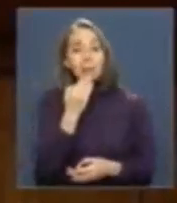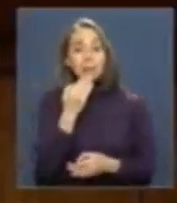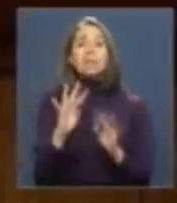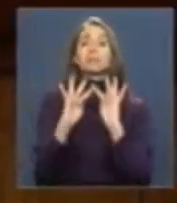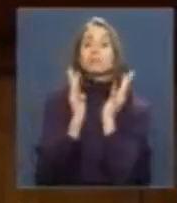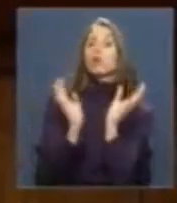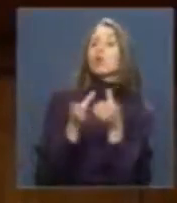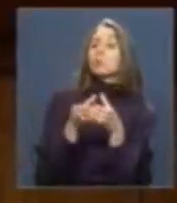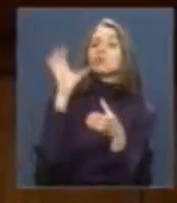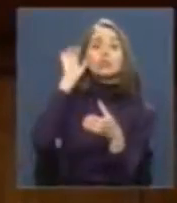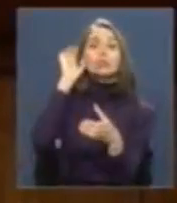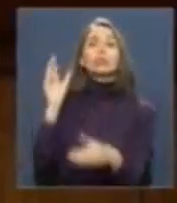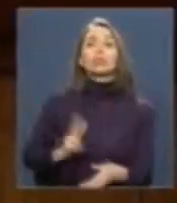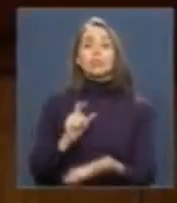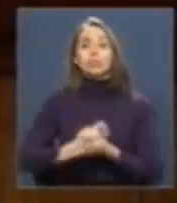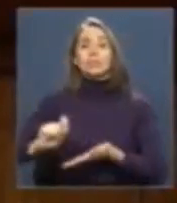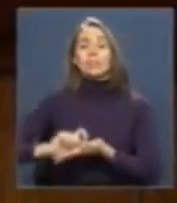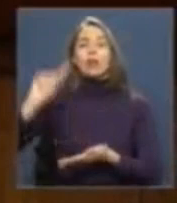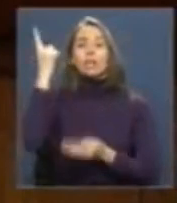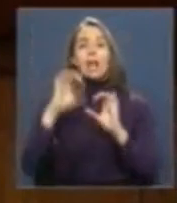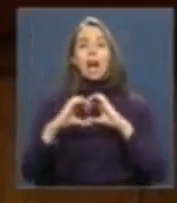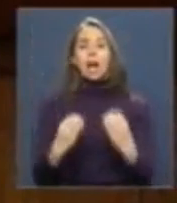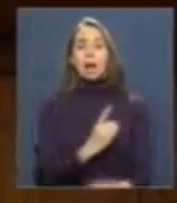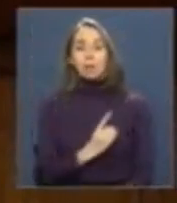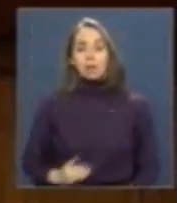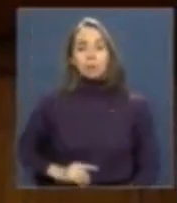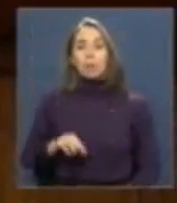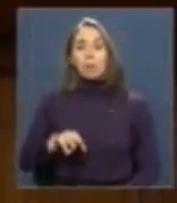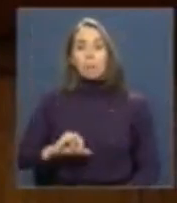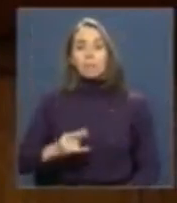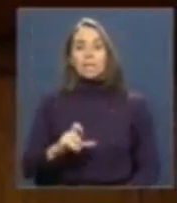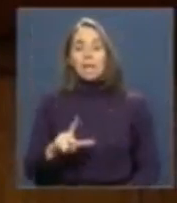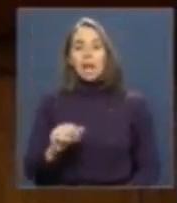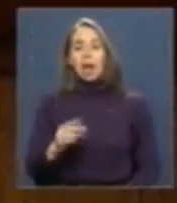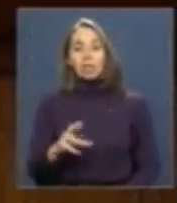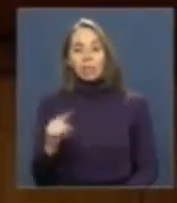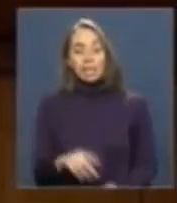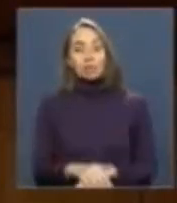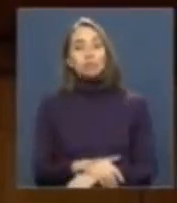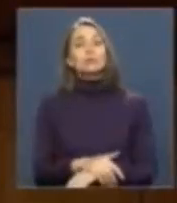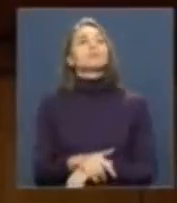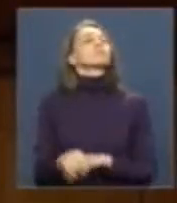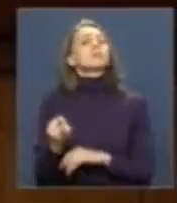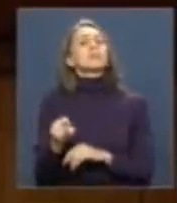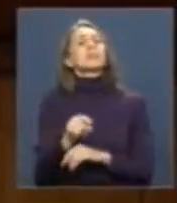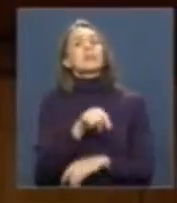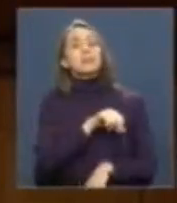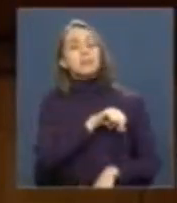señor secretario general de la cámara de diputados miguel delanteros a cuyas opiniones me referiré